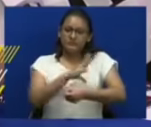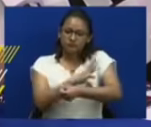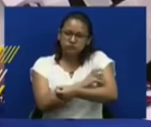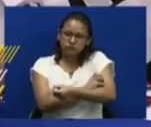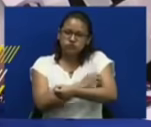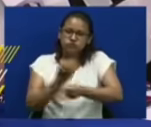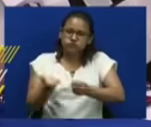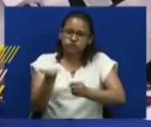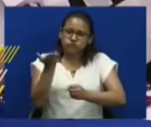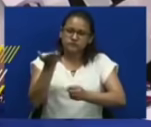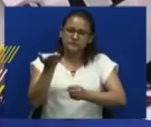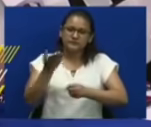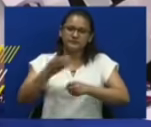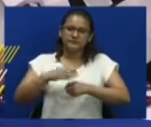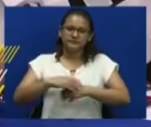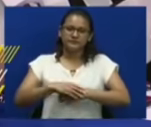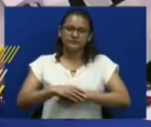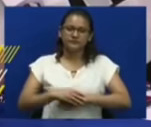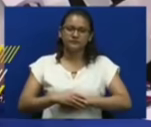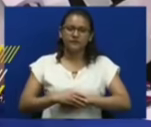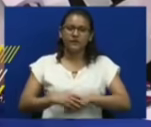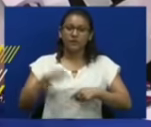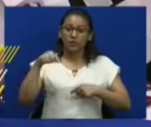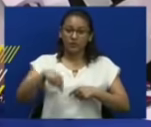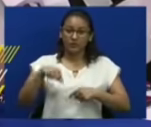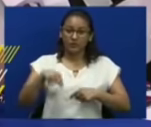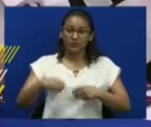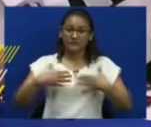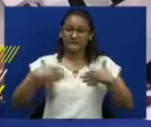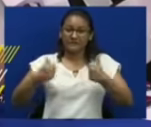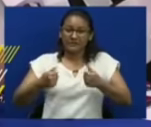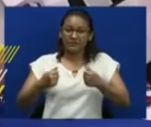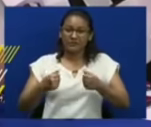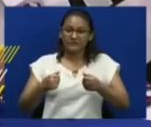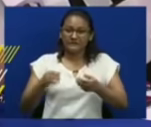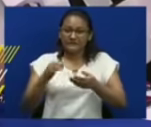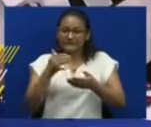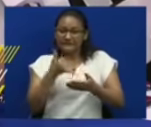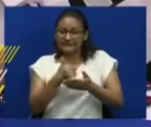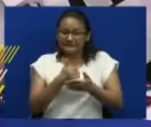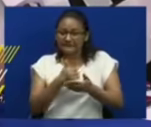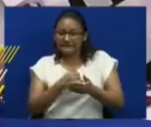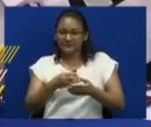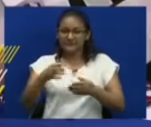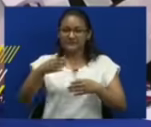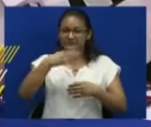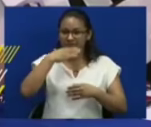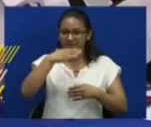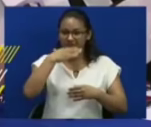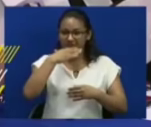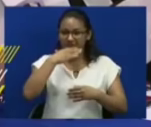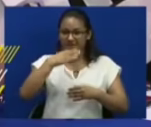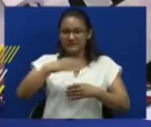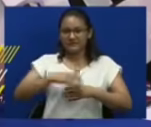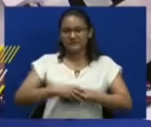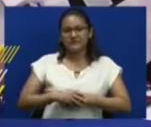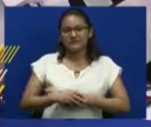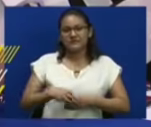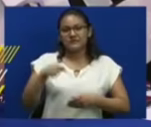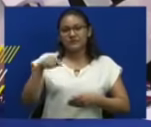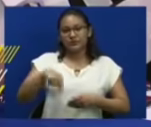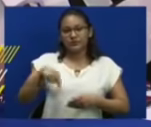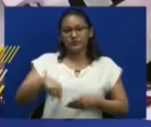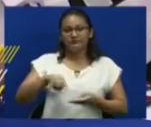una complicación aguda e inesperada que lamentablemente condujo a su